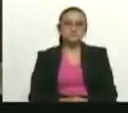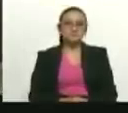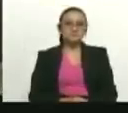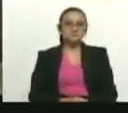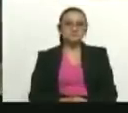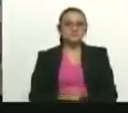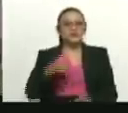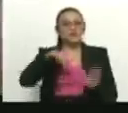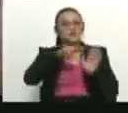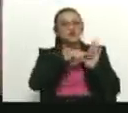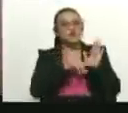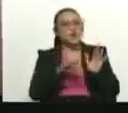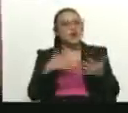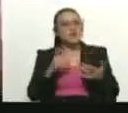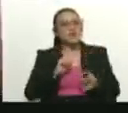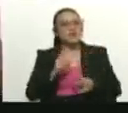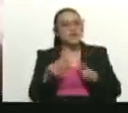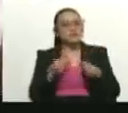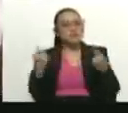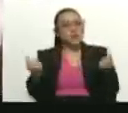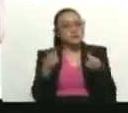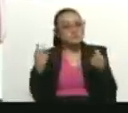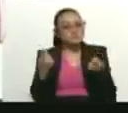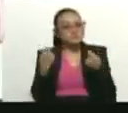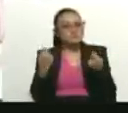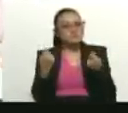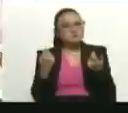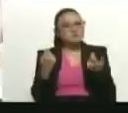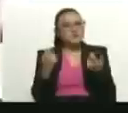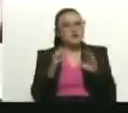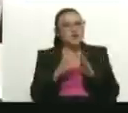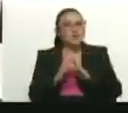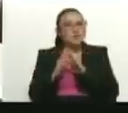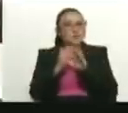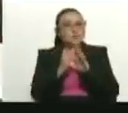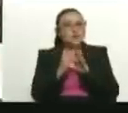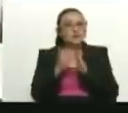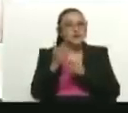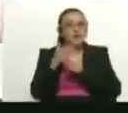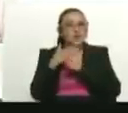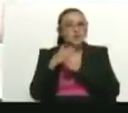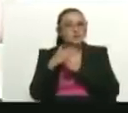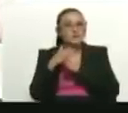debemos tomar para promover la construcción de una comunidad de destino compartido